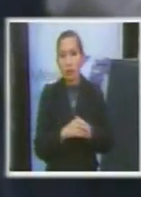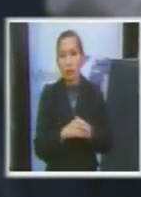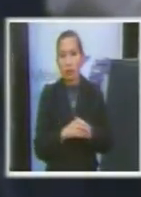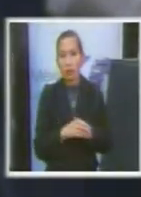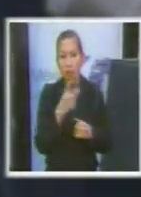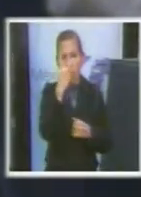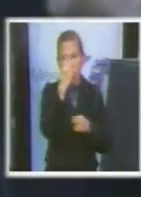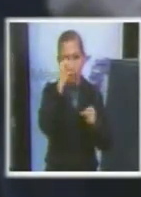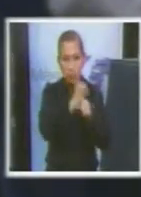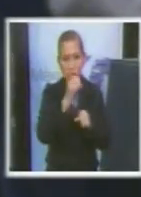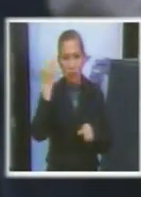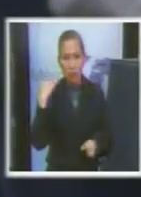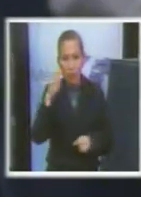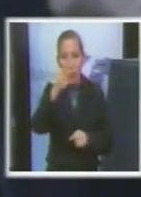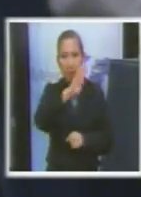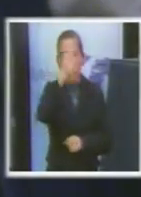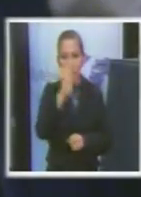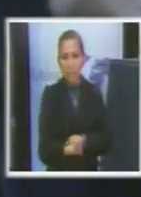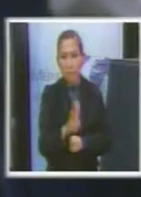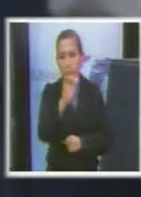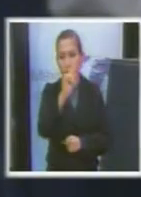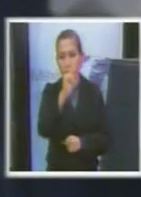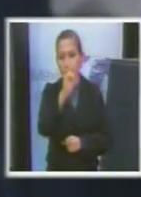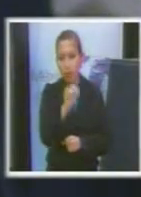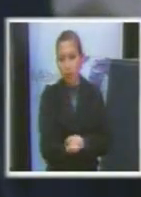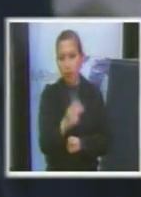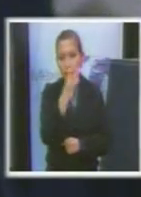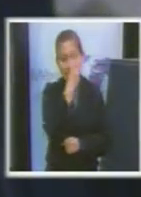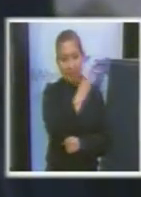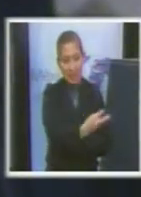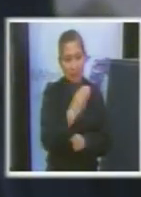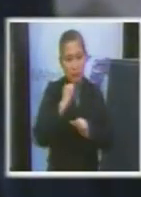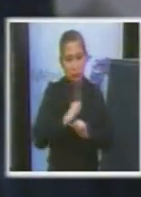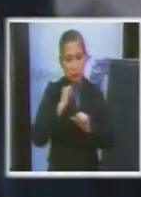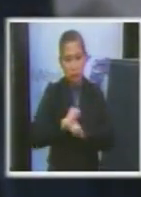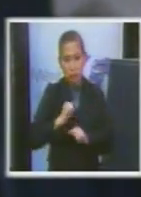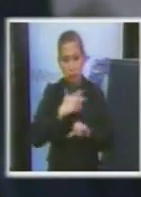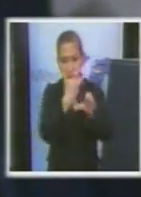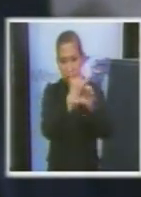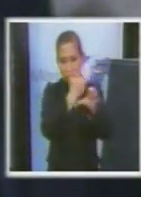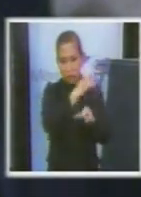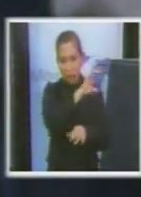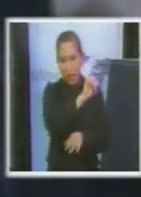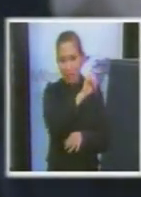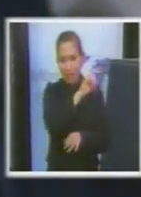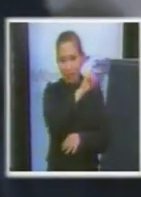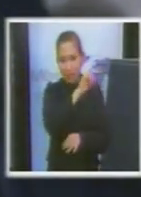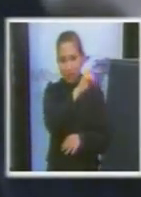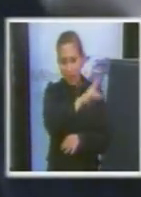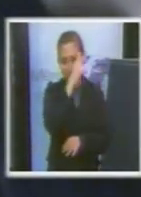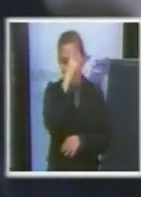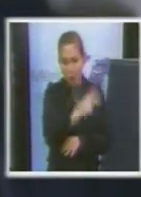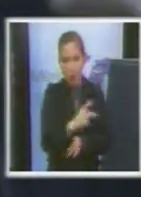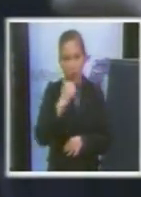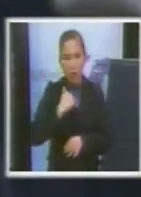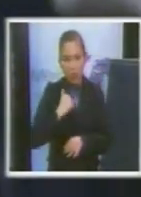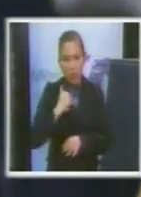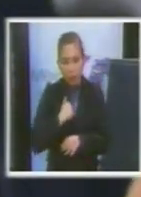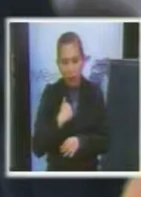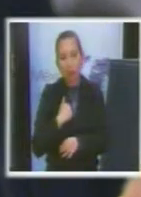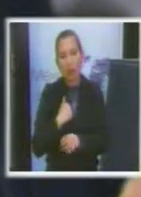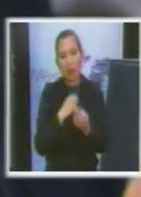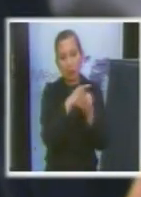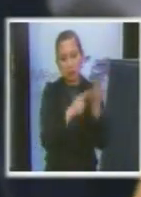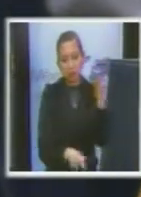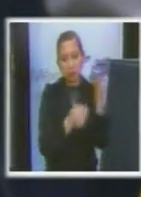hace últimas dos semanas en Boston los tres cancilleres de Estados Unidos, México y Canadá,